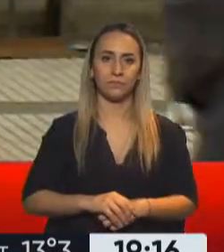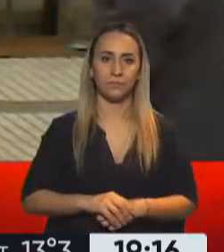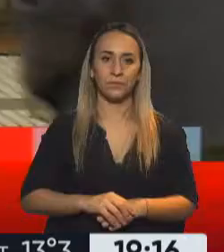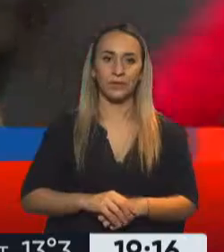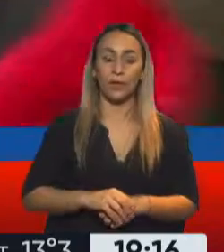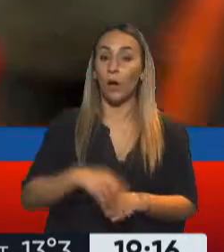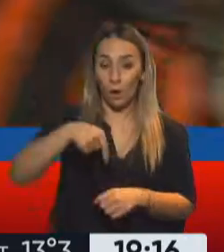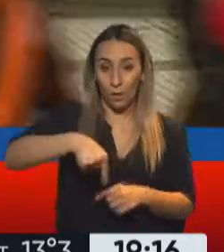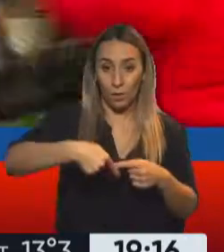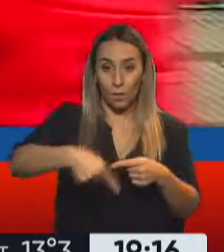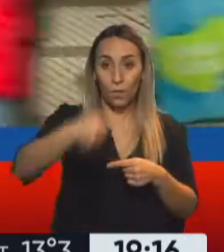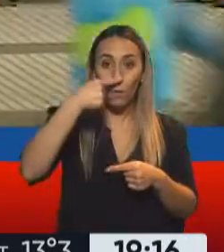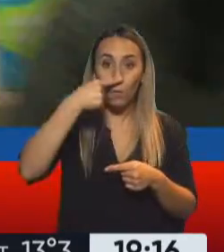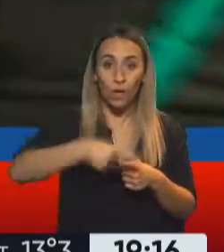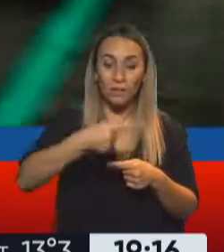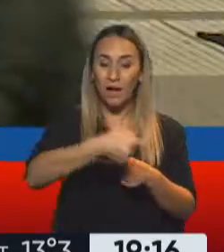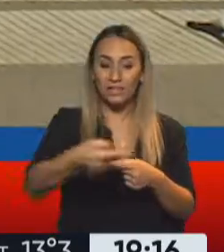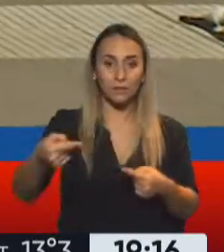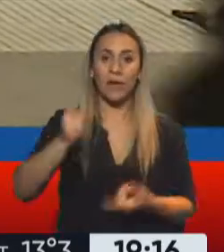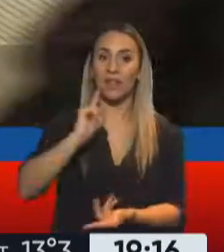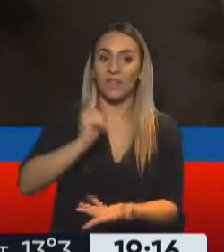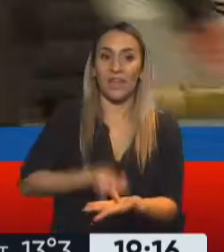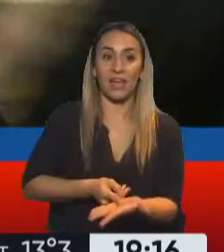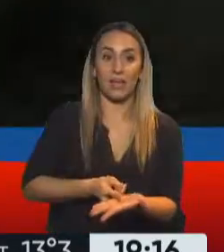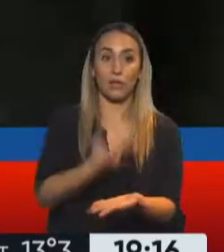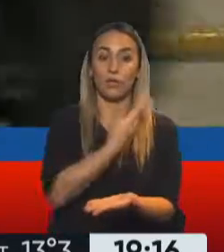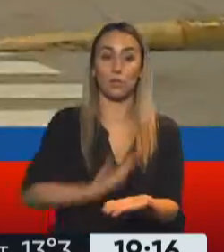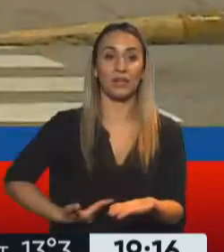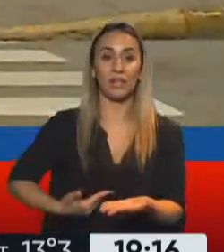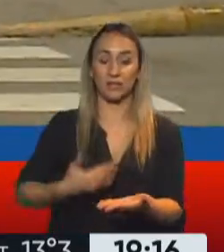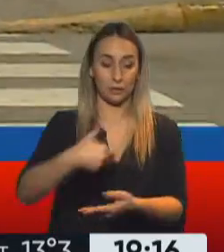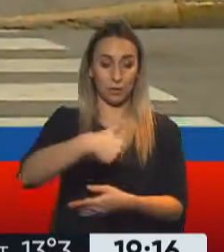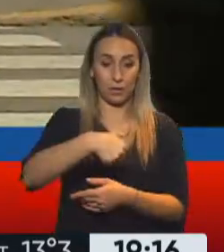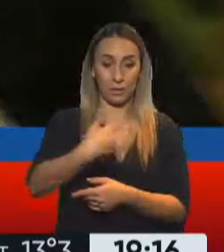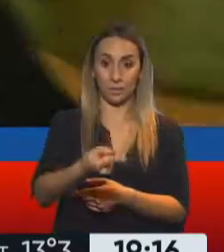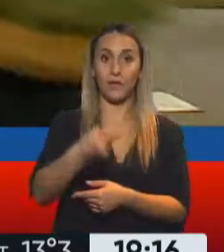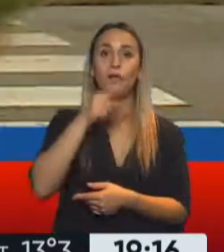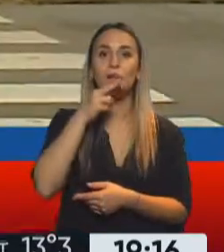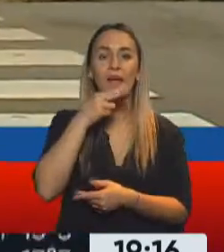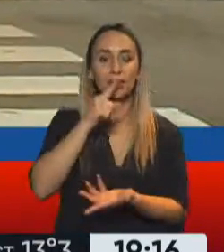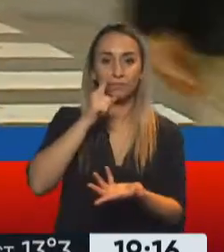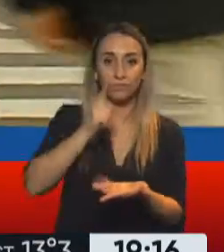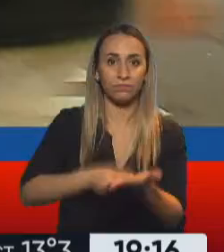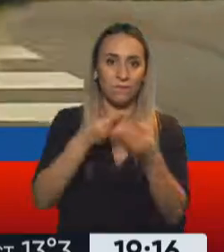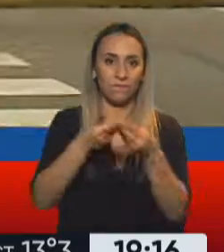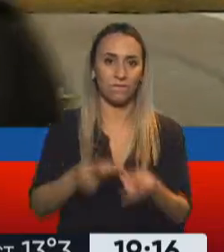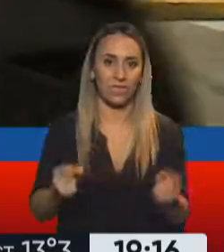Última semana del decreto presidencial que va a finalizar el próximo viernes y hay